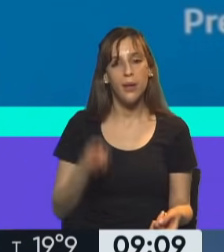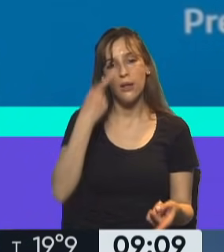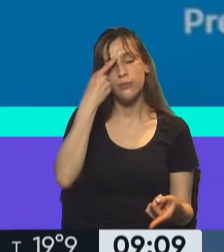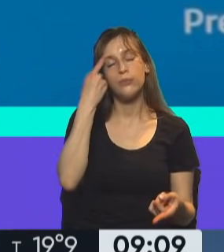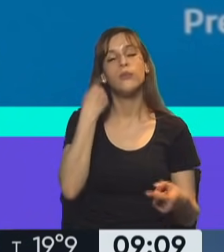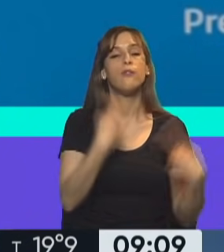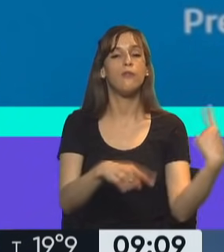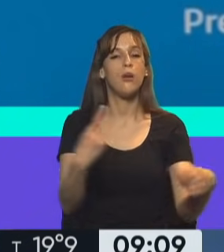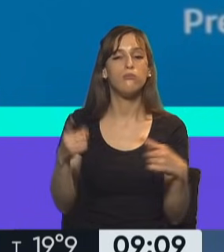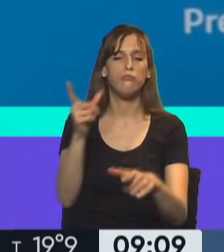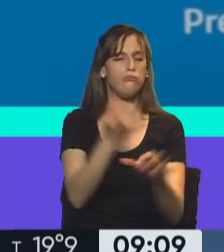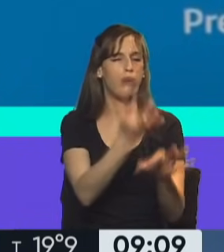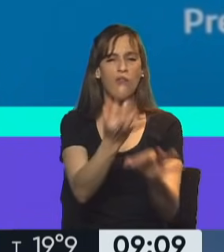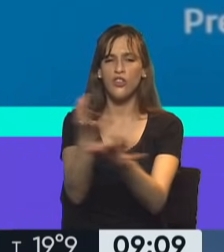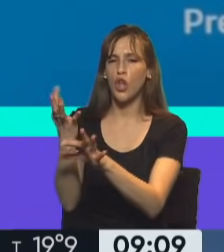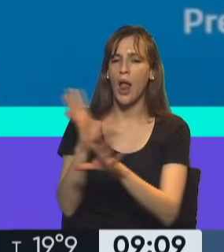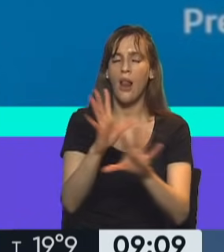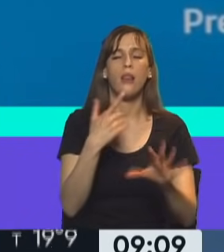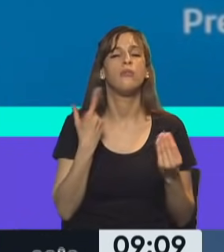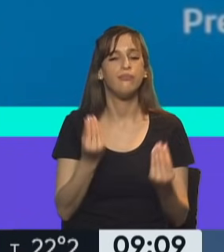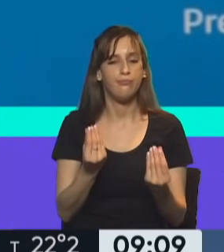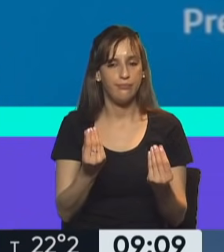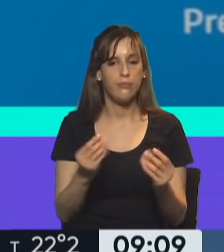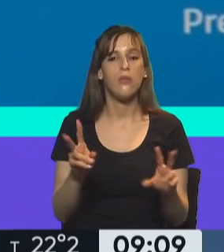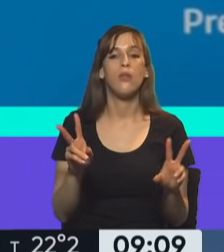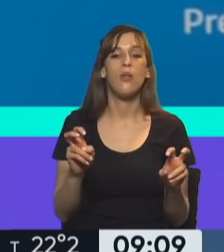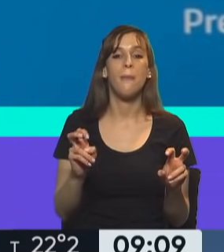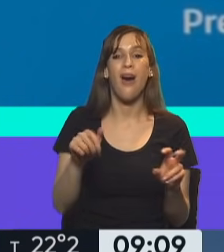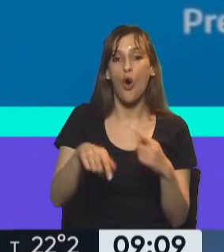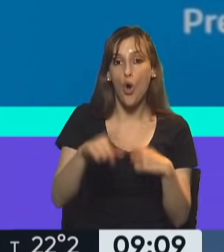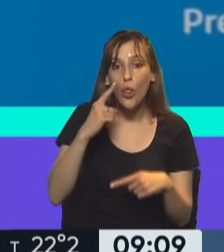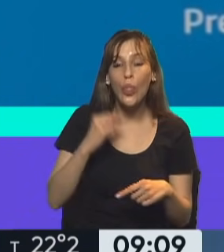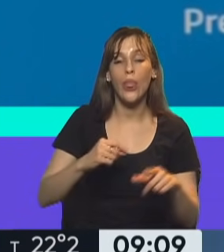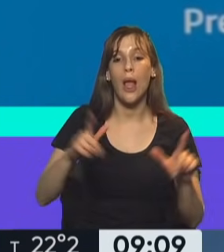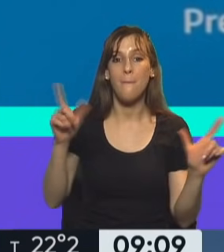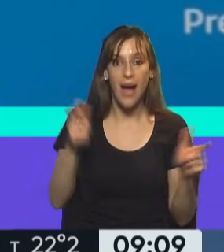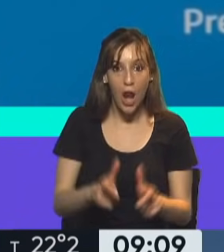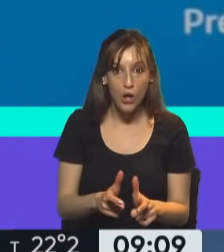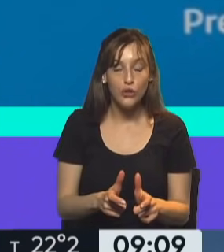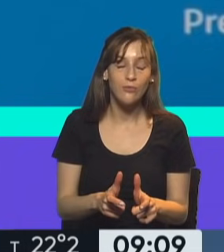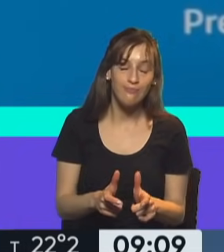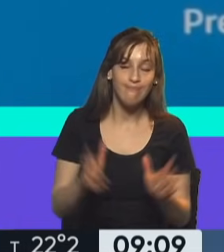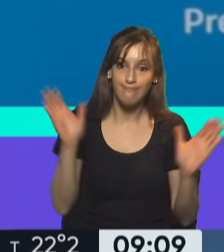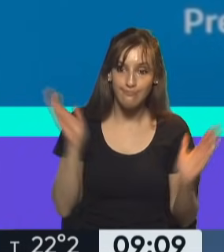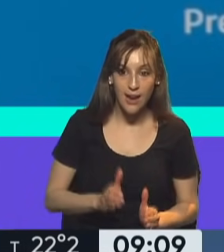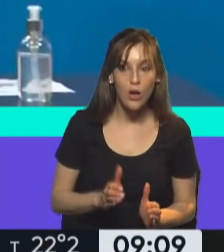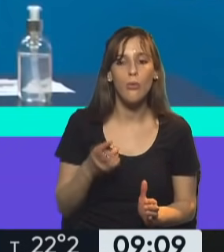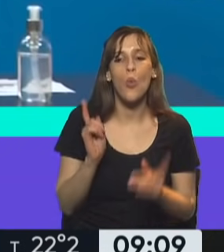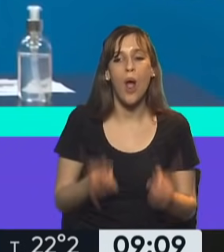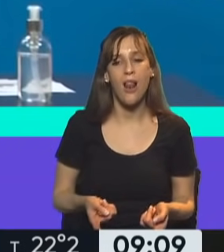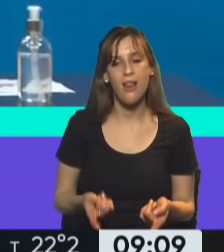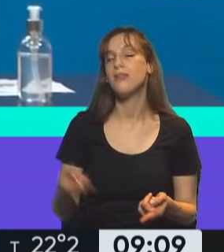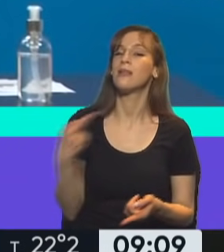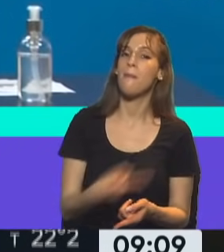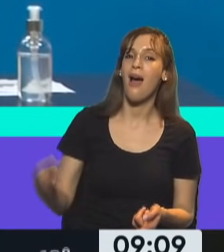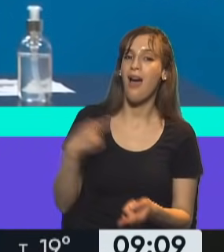con los expertos, es que la proporción de casos, aunque es muy baja, la proporción de casos en las últimas semanas está aumentando